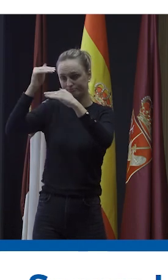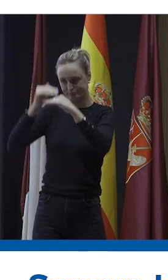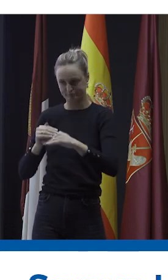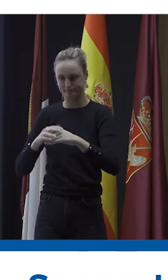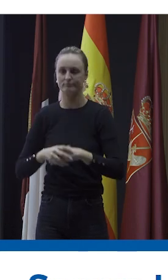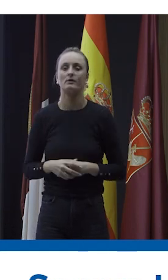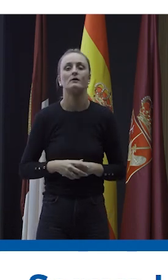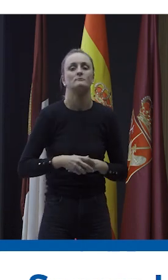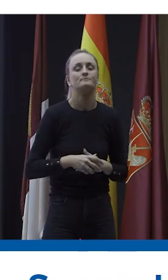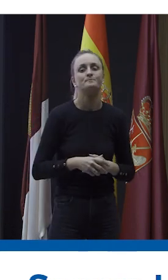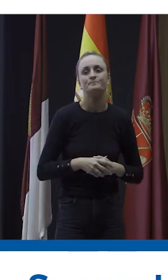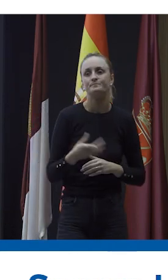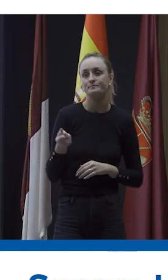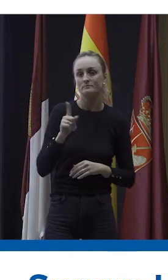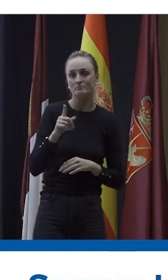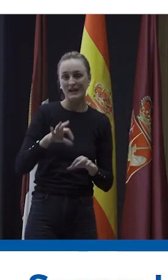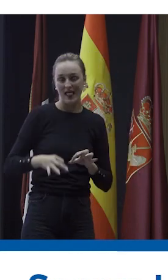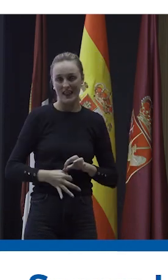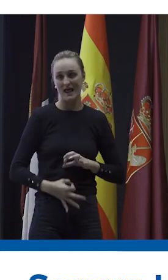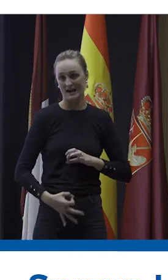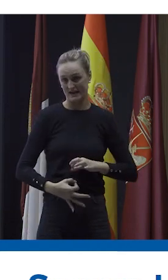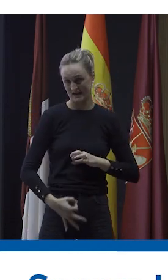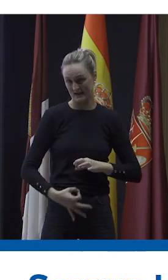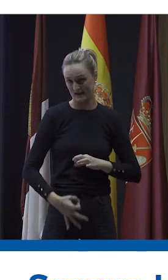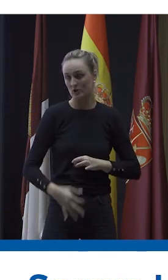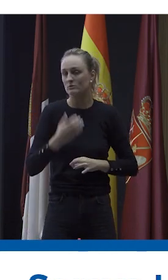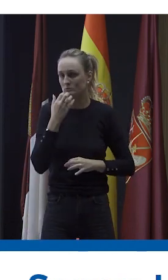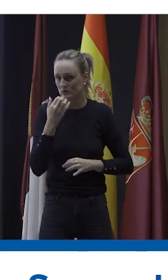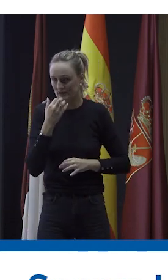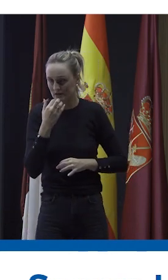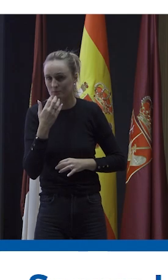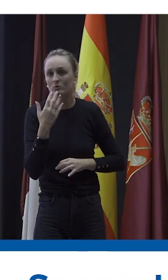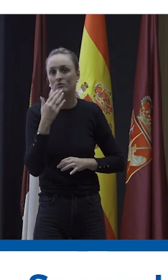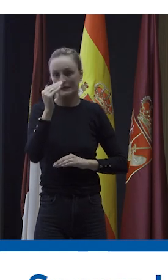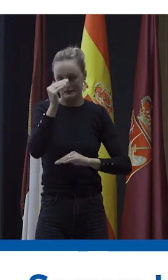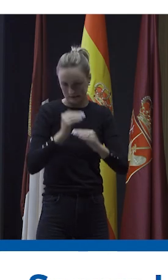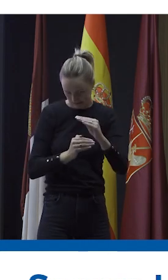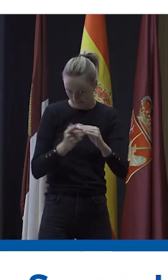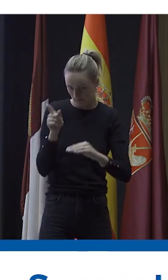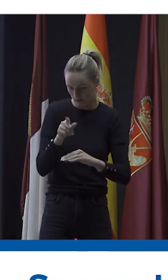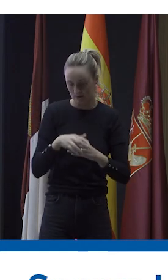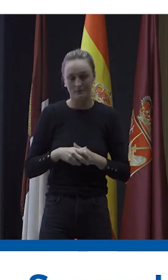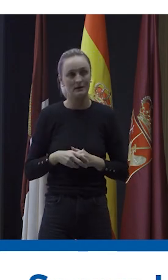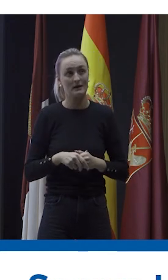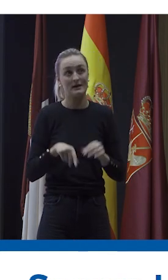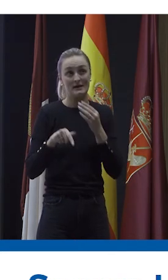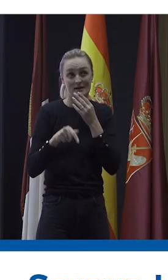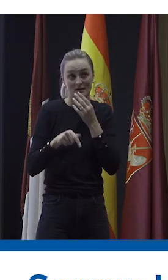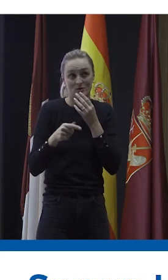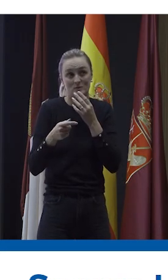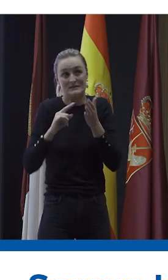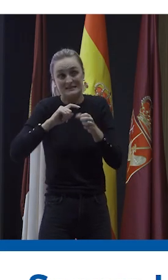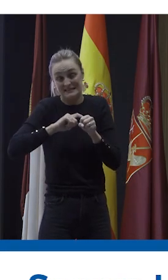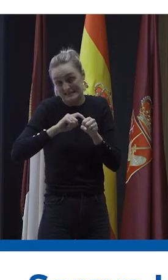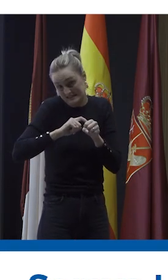abajo, ¿vale? Y el recto. El recto también puede venirse abajo y todo esto pues va a dar una serie de